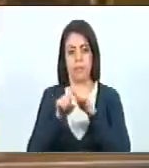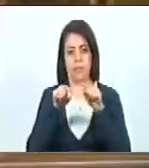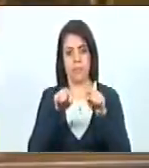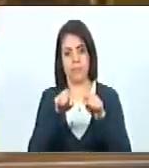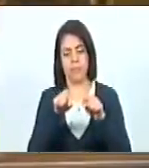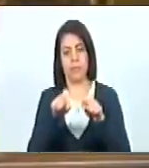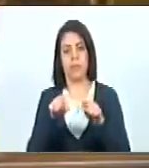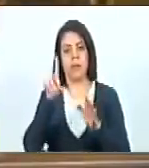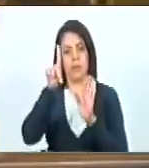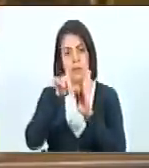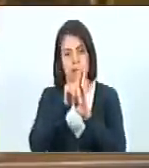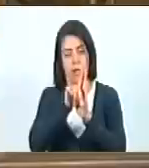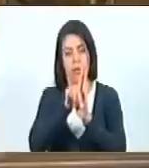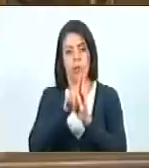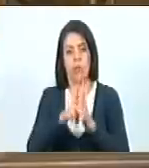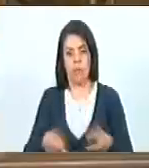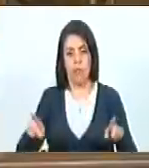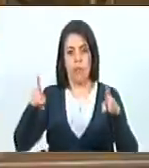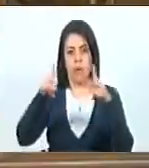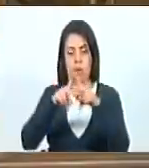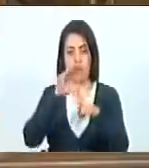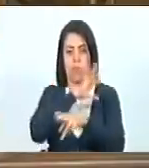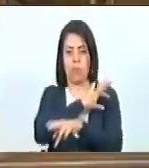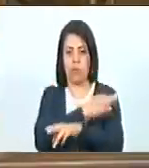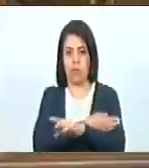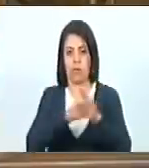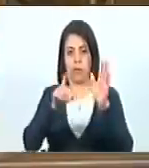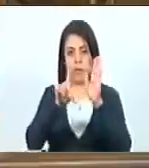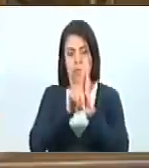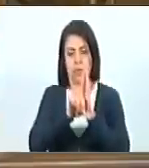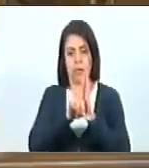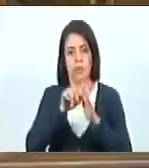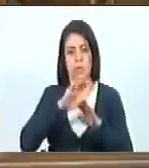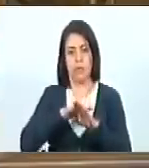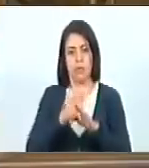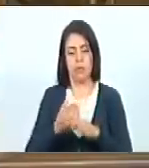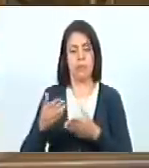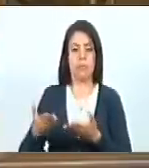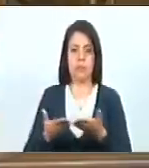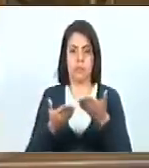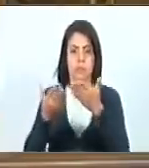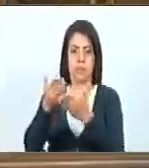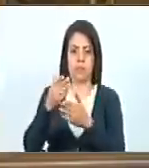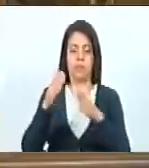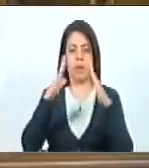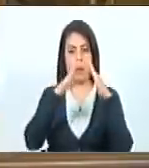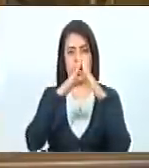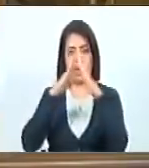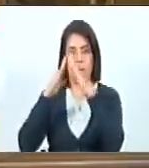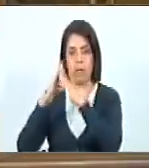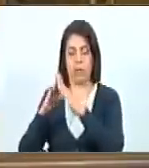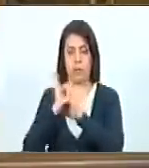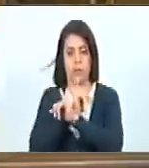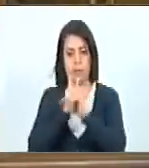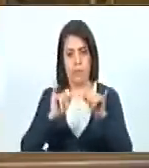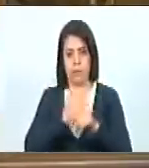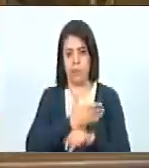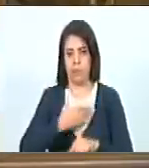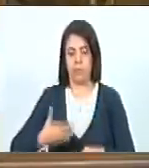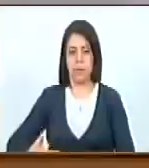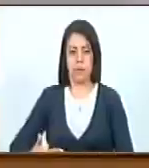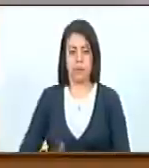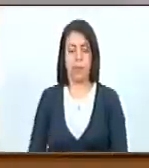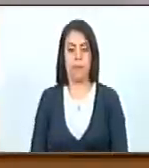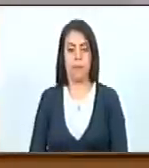del decreto con rango, valor y fuerza de ley del régimen prestacional de vivienda y hábitat. Es todo, ciudadano